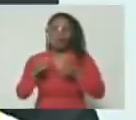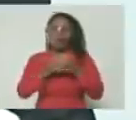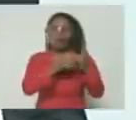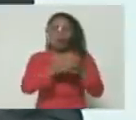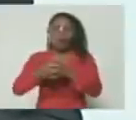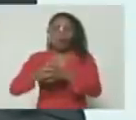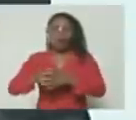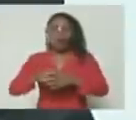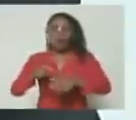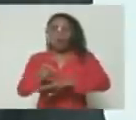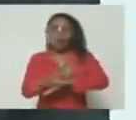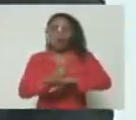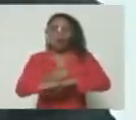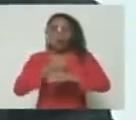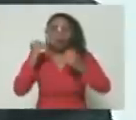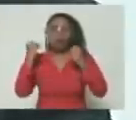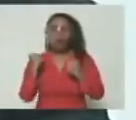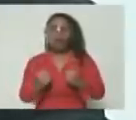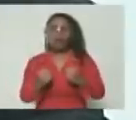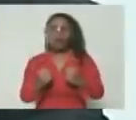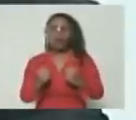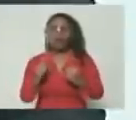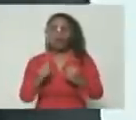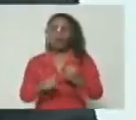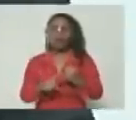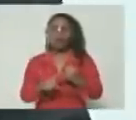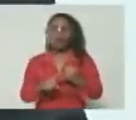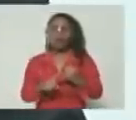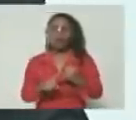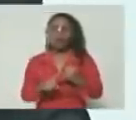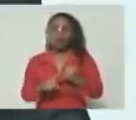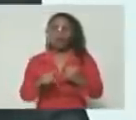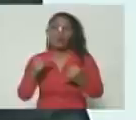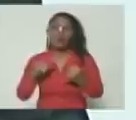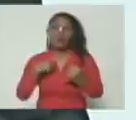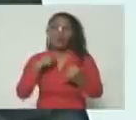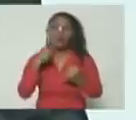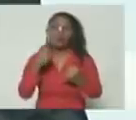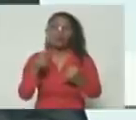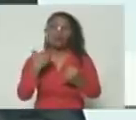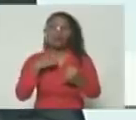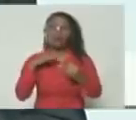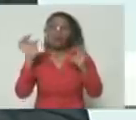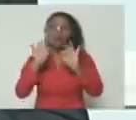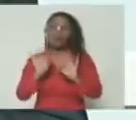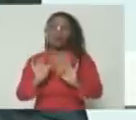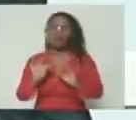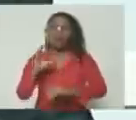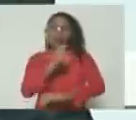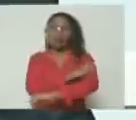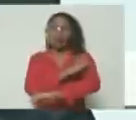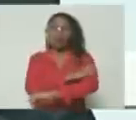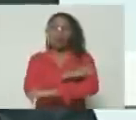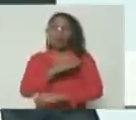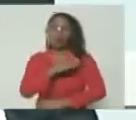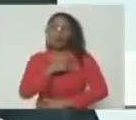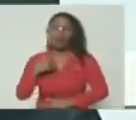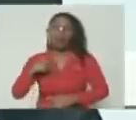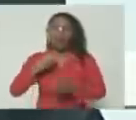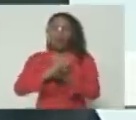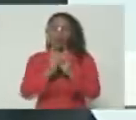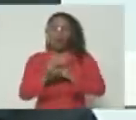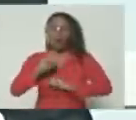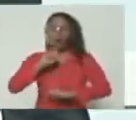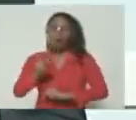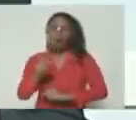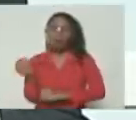gobierno extremista y desde los que decimos que somos alternativa de la oposición, que queríamos cambiar el odio ahora por